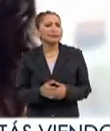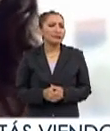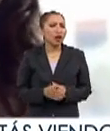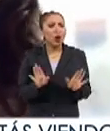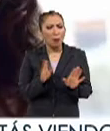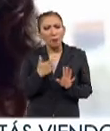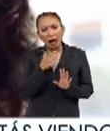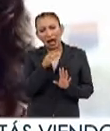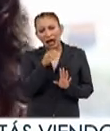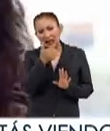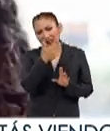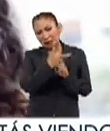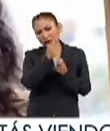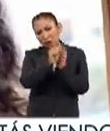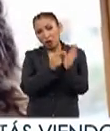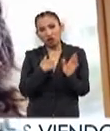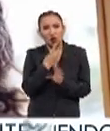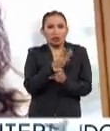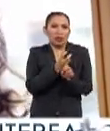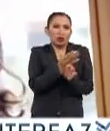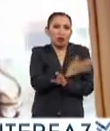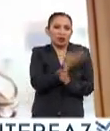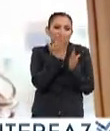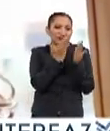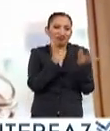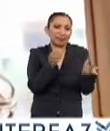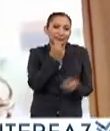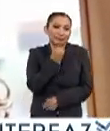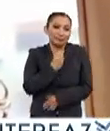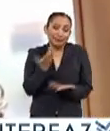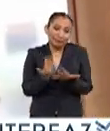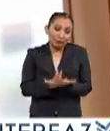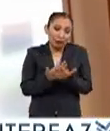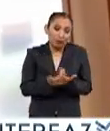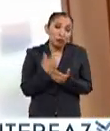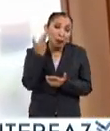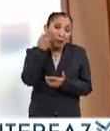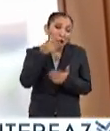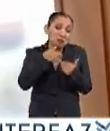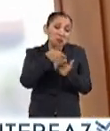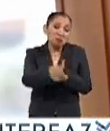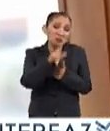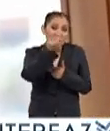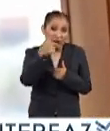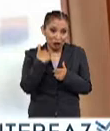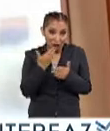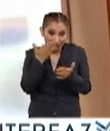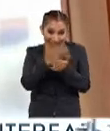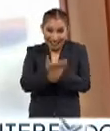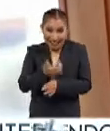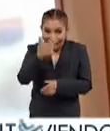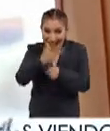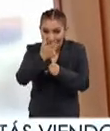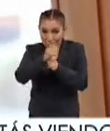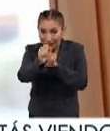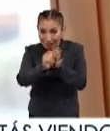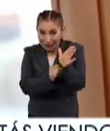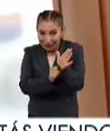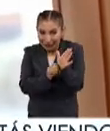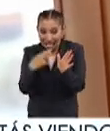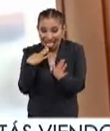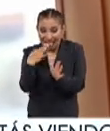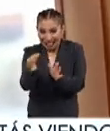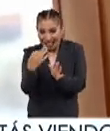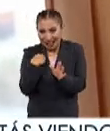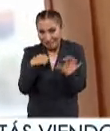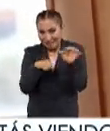era como para 7º semestre y yo estaba como en 3º y dije no, pues ni modo, pero tuve la esperanza de que cuando yo estuviera en 7º